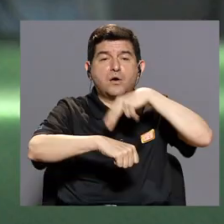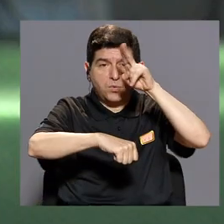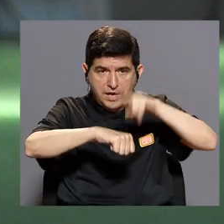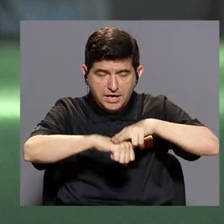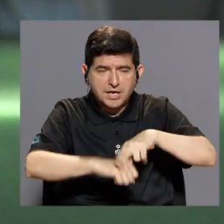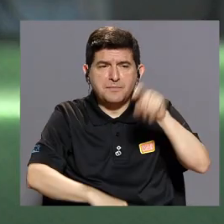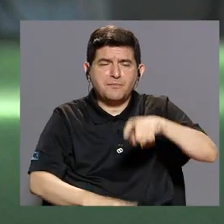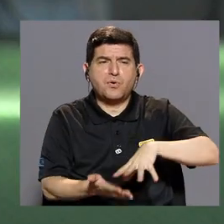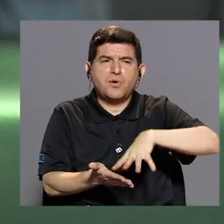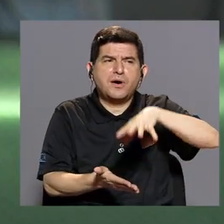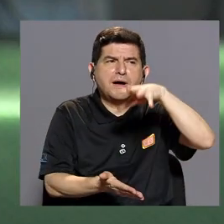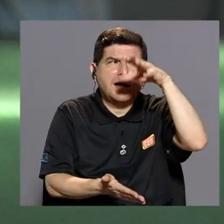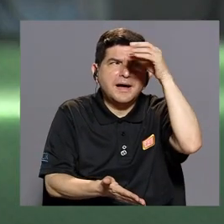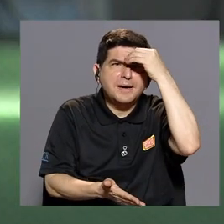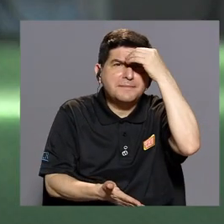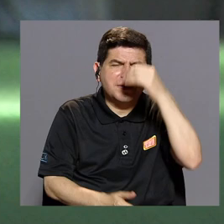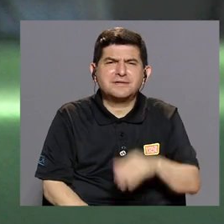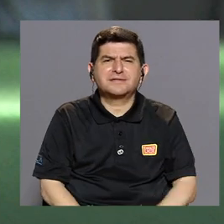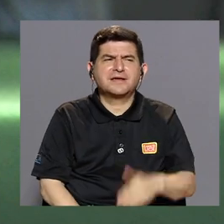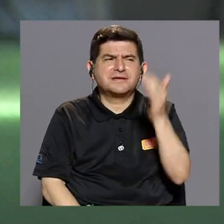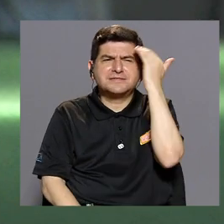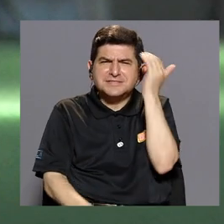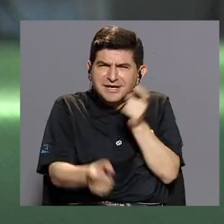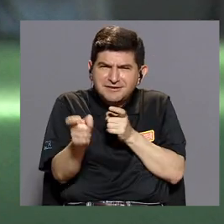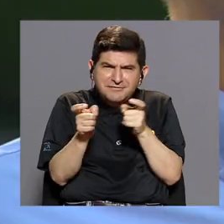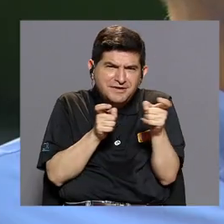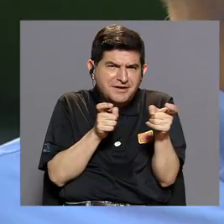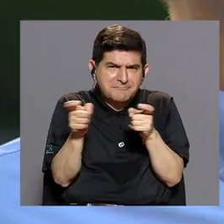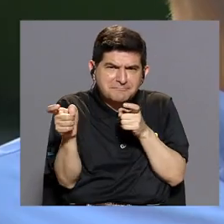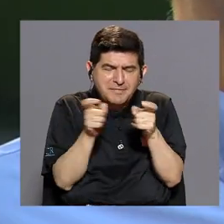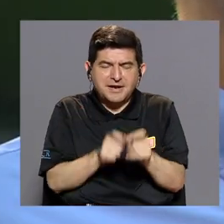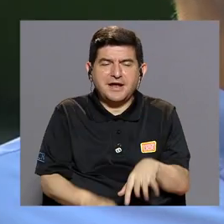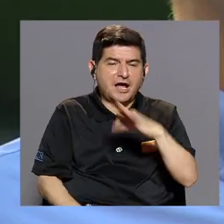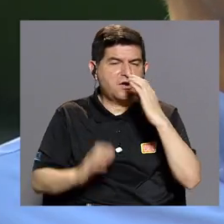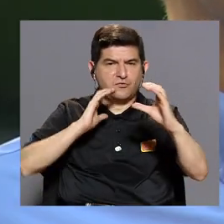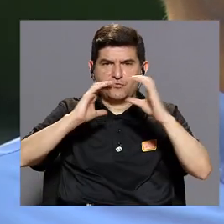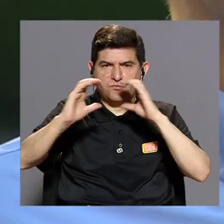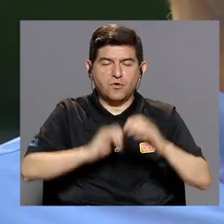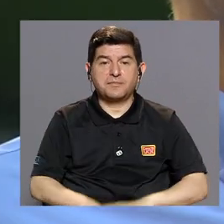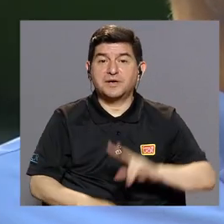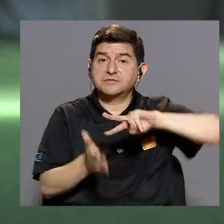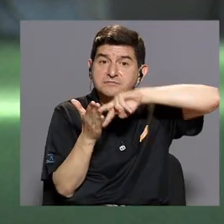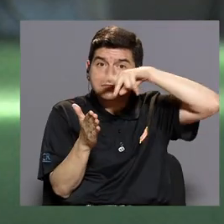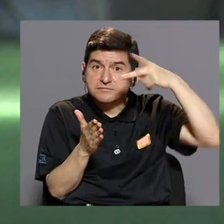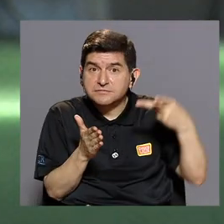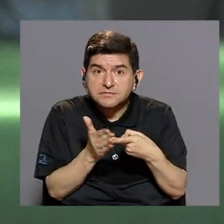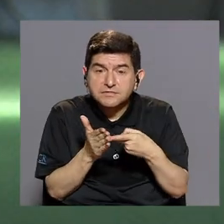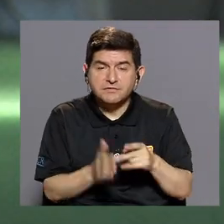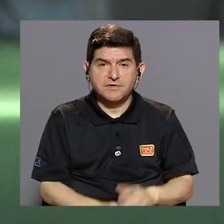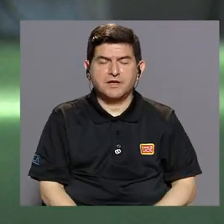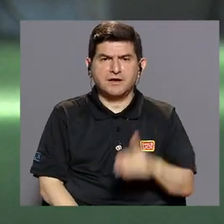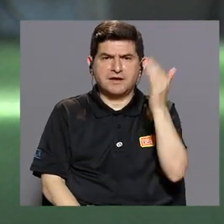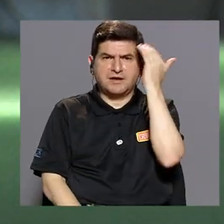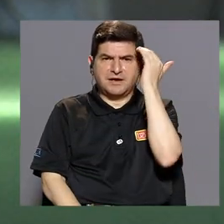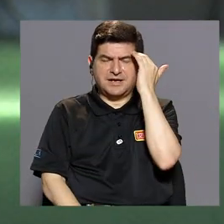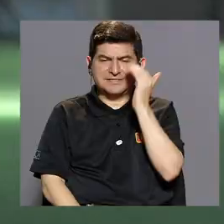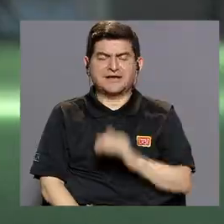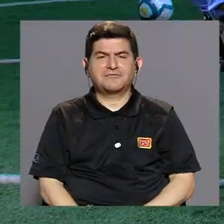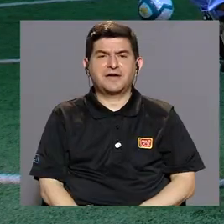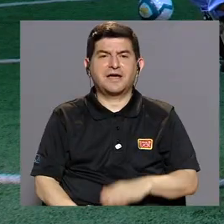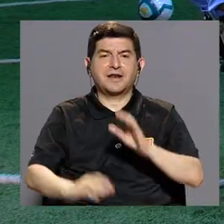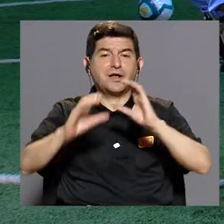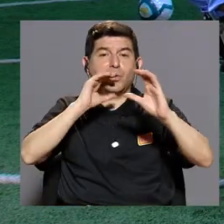nacional hay que aprender a saber manejarse con los medios de comunicación, y eso implica saber cómo